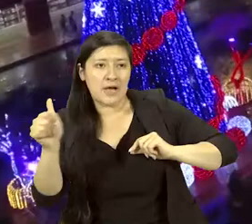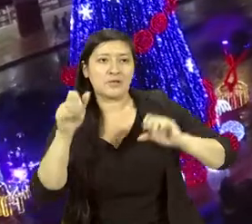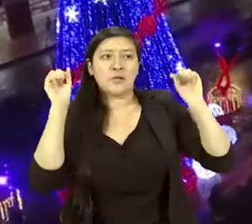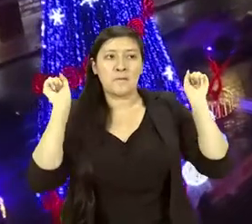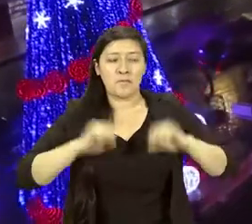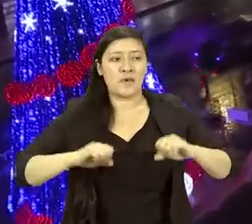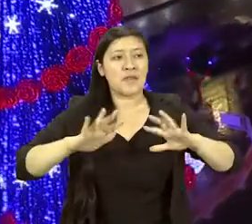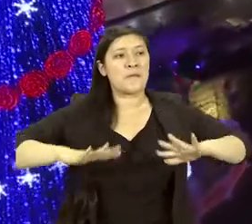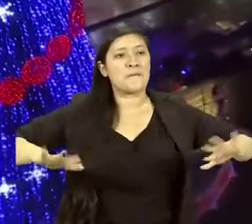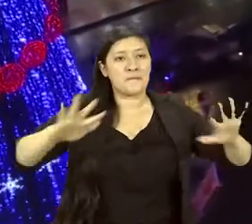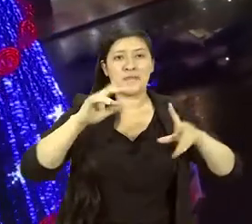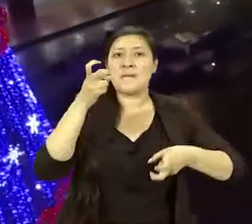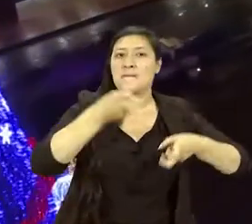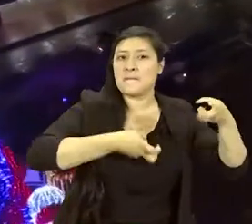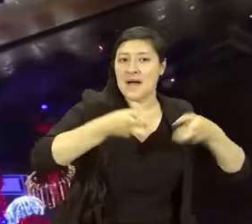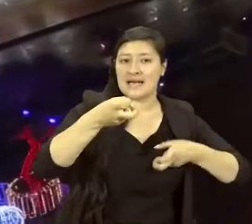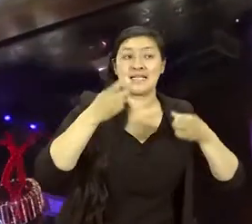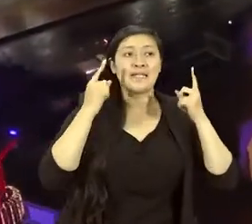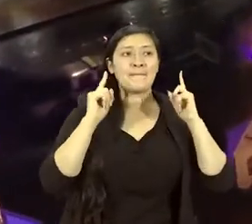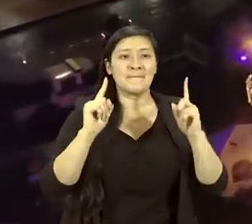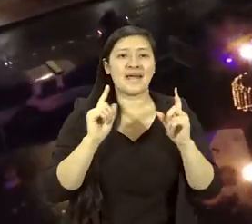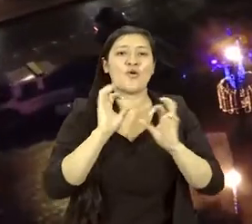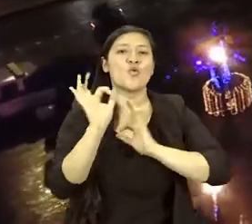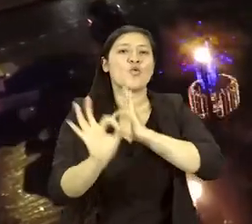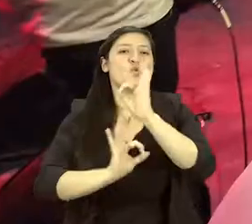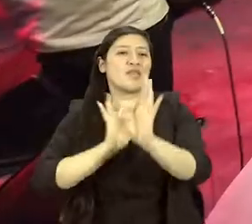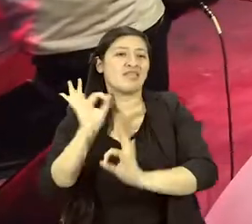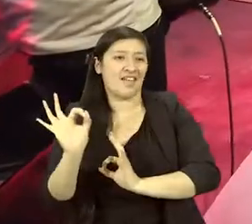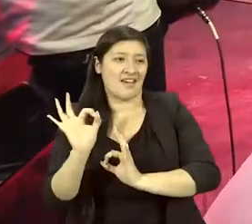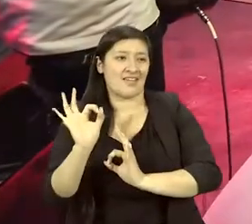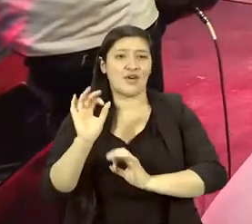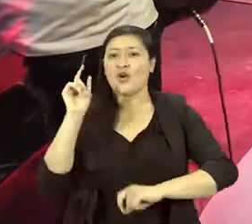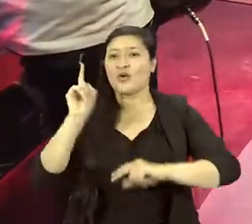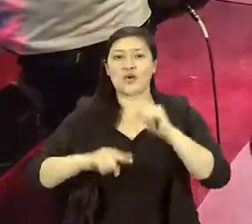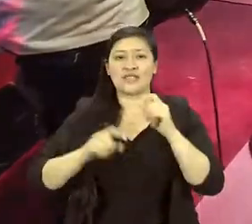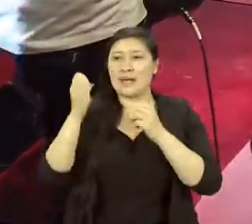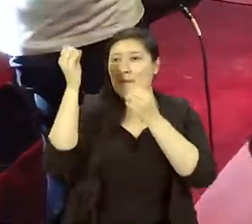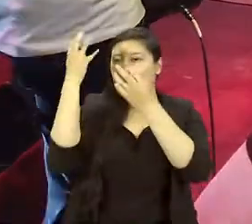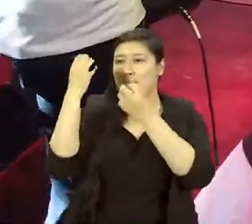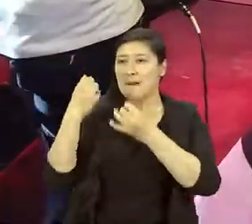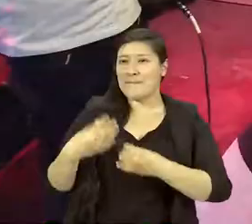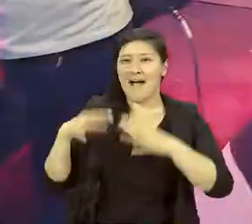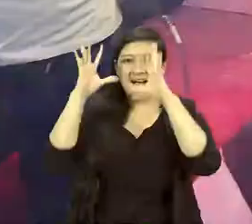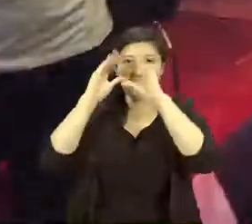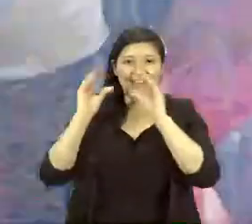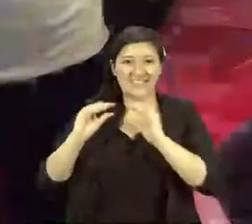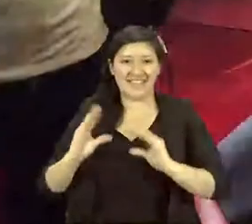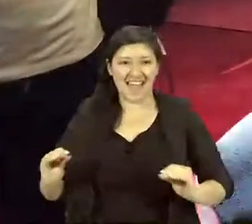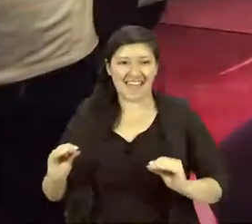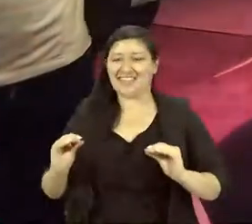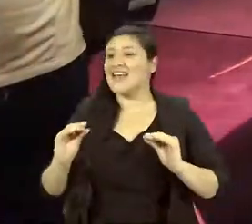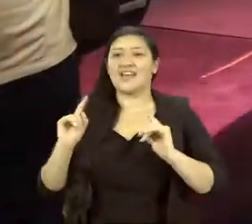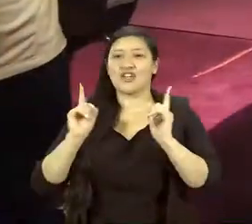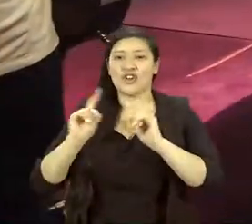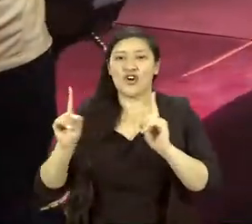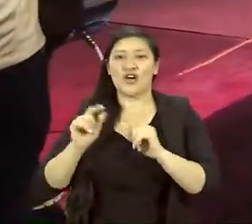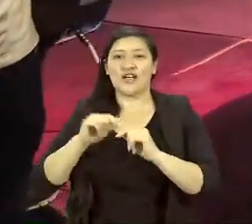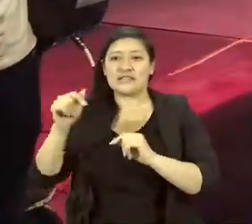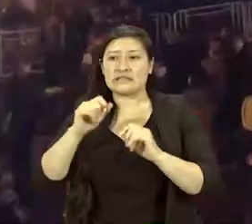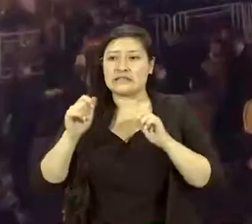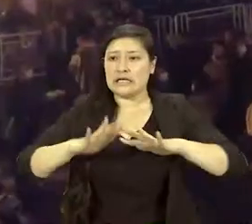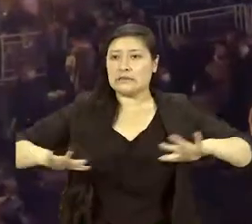fuentes, está en algunos parques, pero es una iluminación que continúa dándole